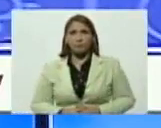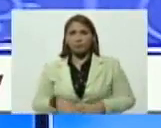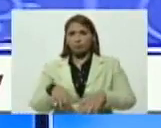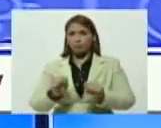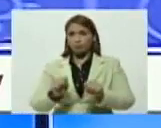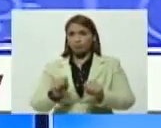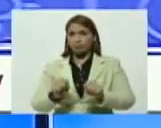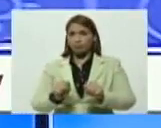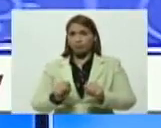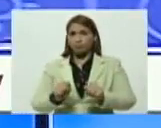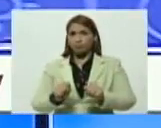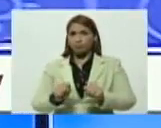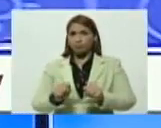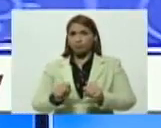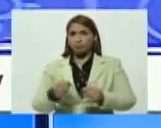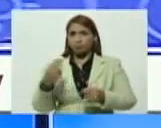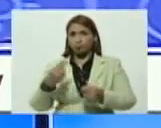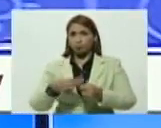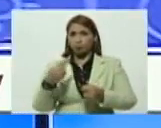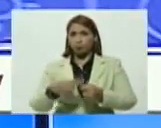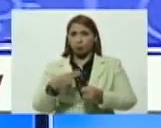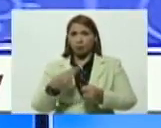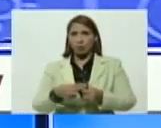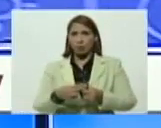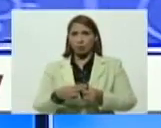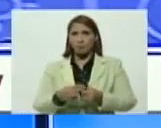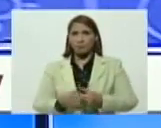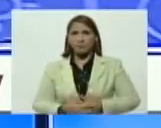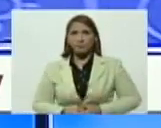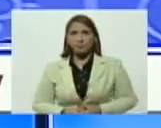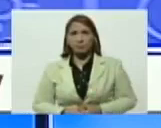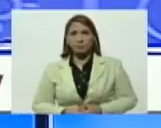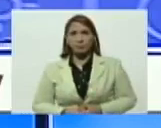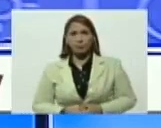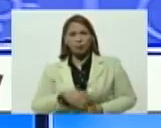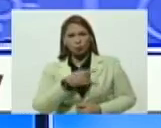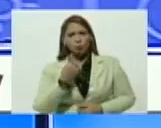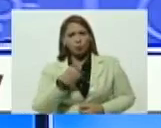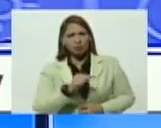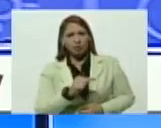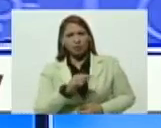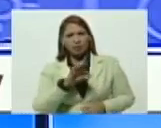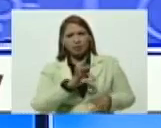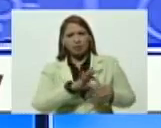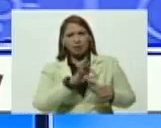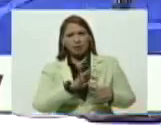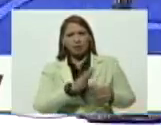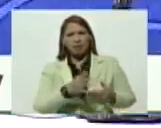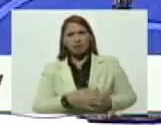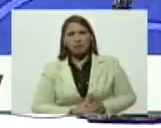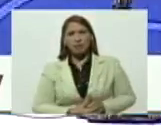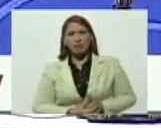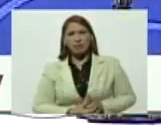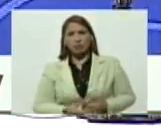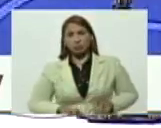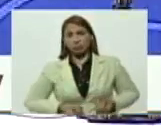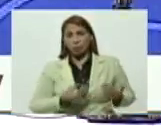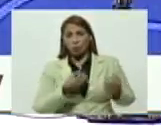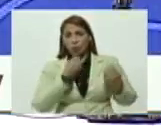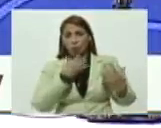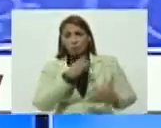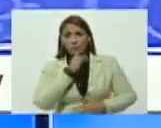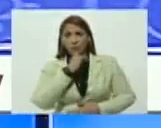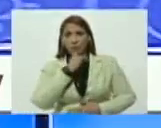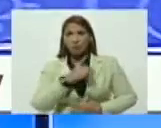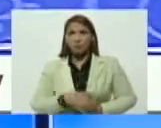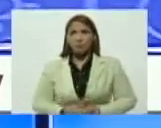capitalismo dependiente petrolero rentista. Tú que tienes tus raíces en Tinaquillo, te doy la buena noticia que